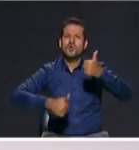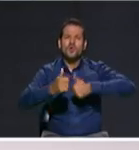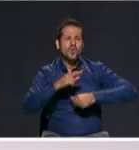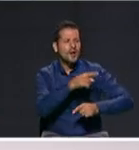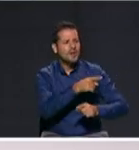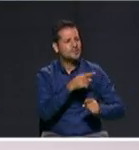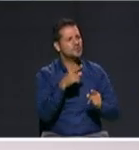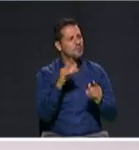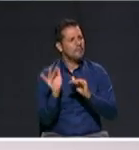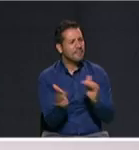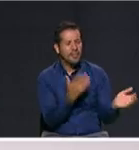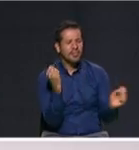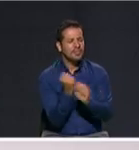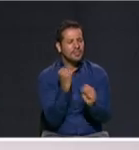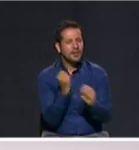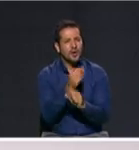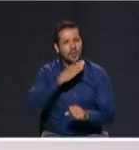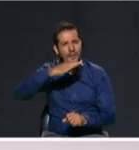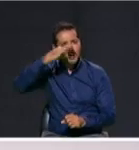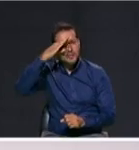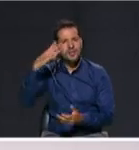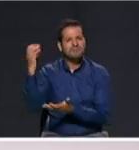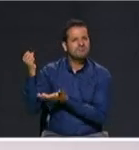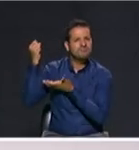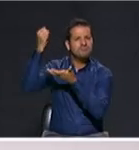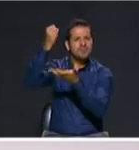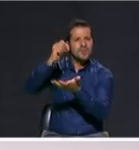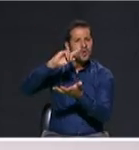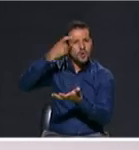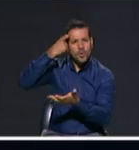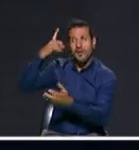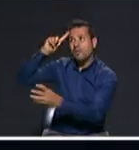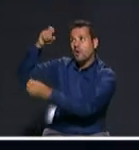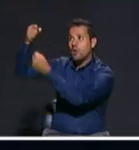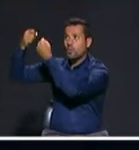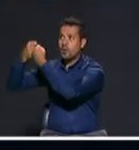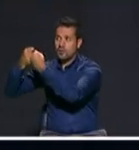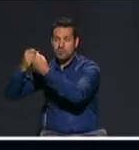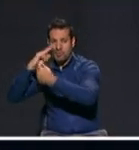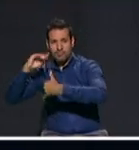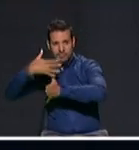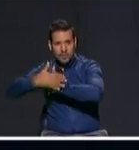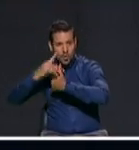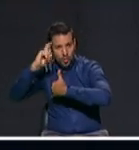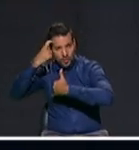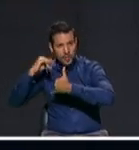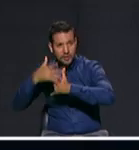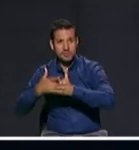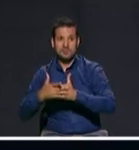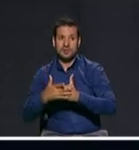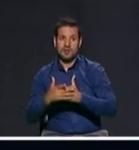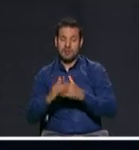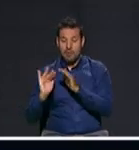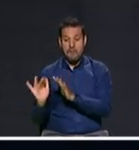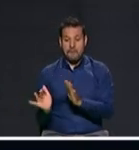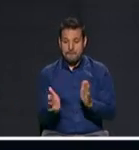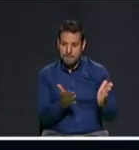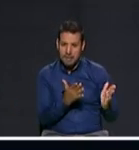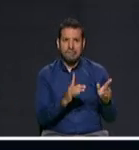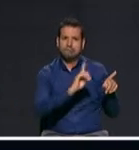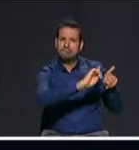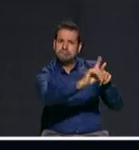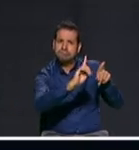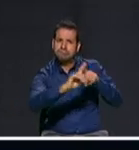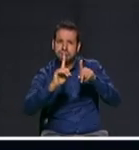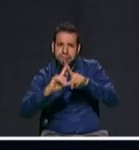y cuales dependen incluso de recursos con el gobierno nacional es un plan muy amplio en todos los niveles de